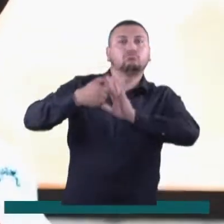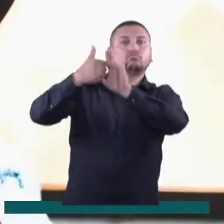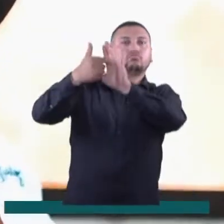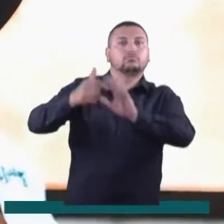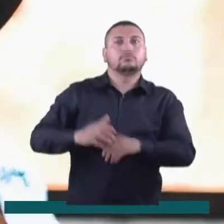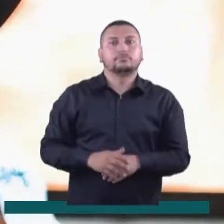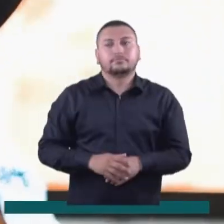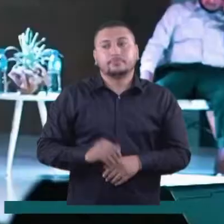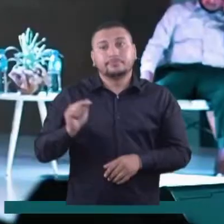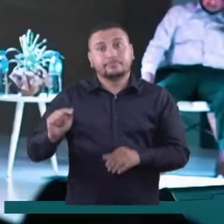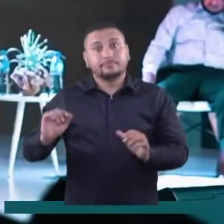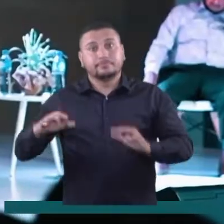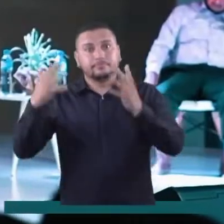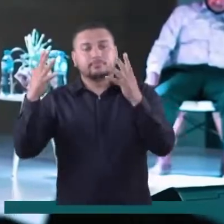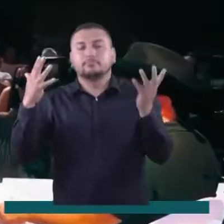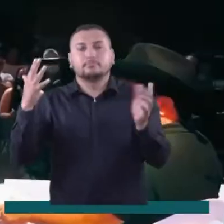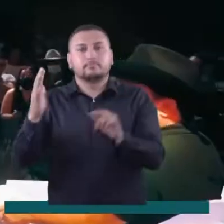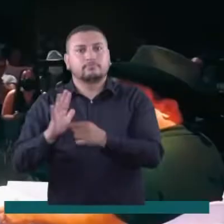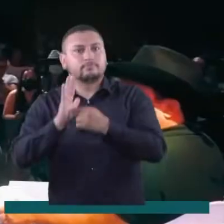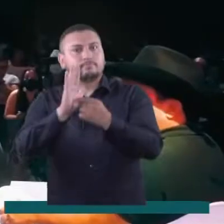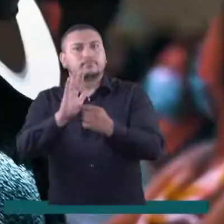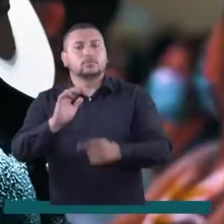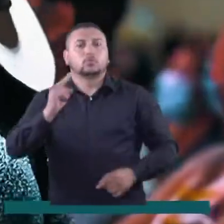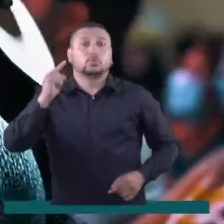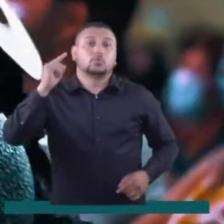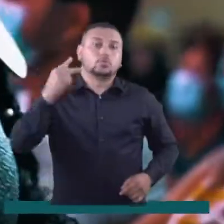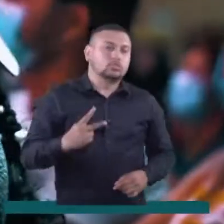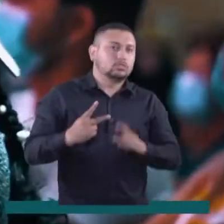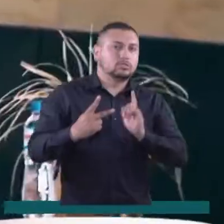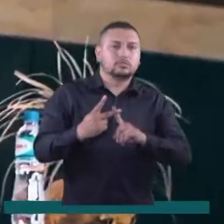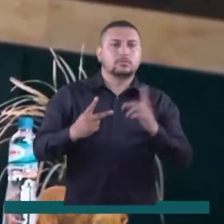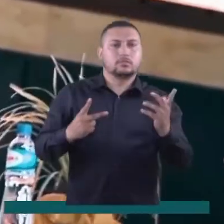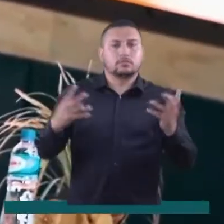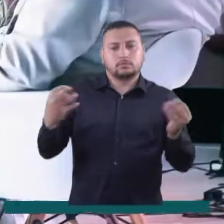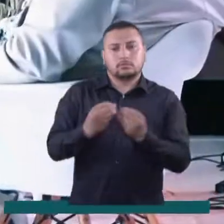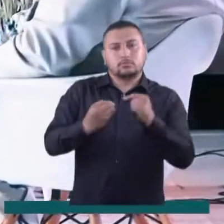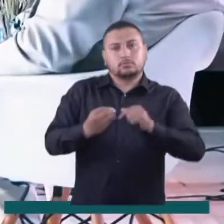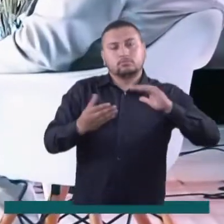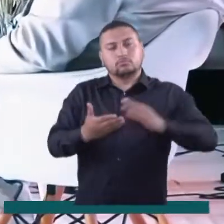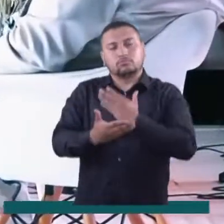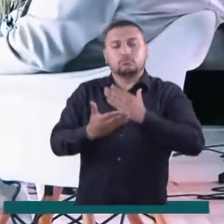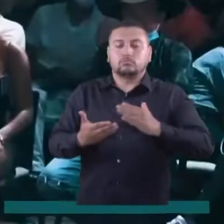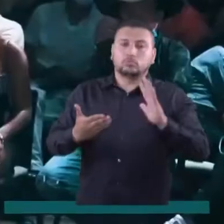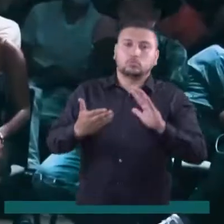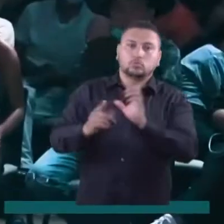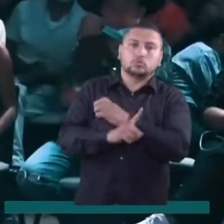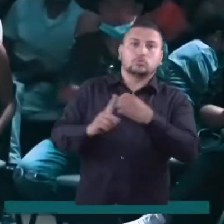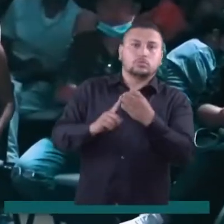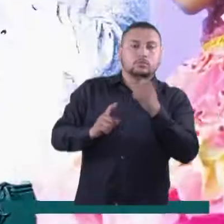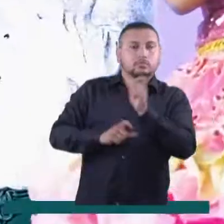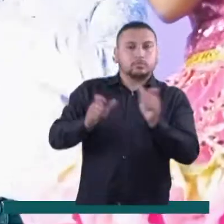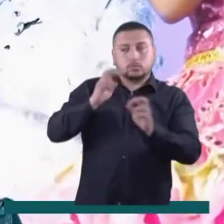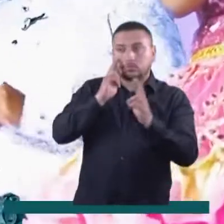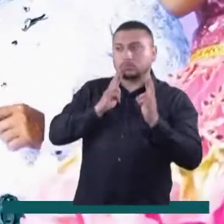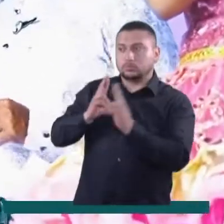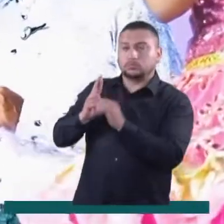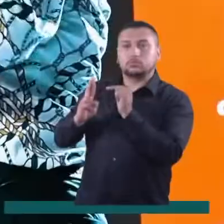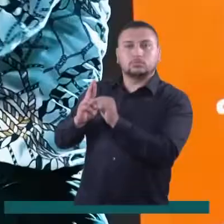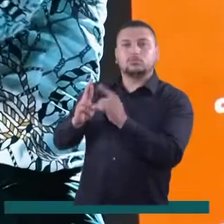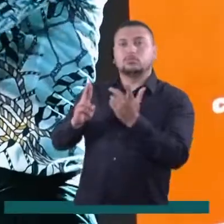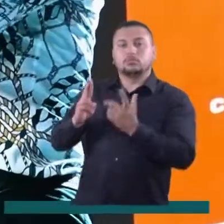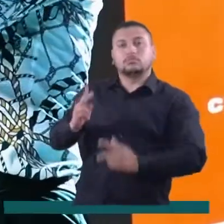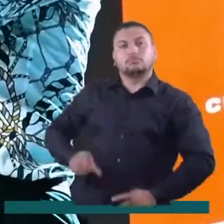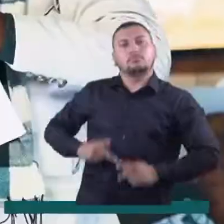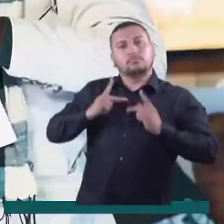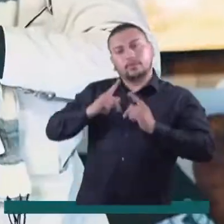puntos importantes del evento será la entrega en su segunda versión del Coro Coro Cultural, un reconocimiento a personalidades de la vida empresarial, comercial y cultural